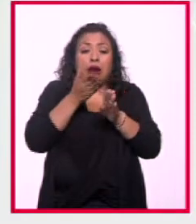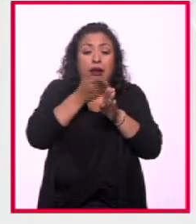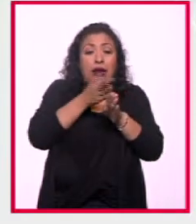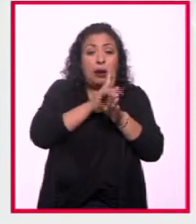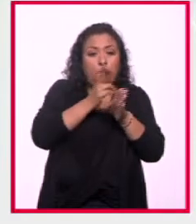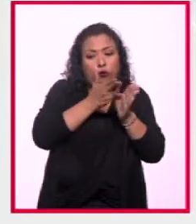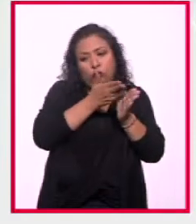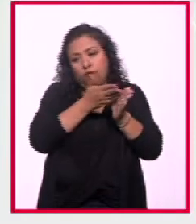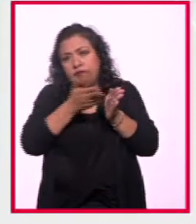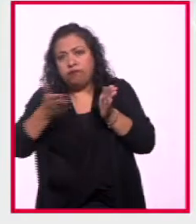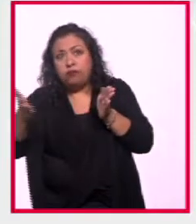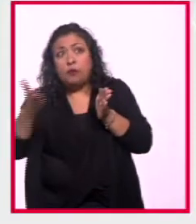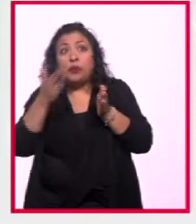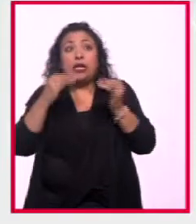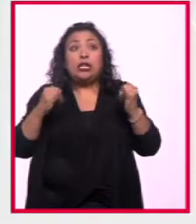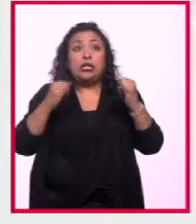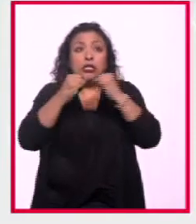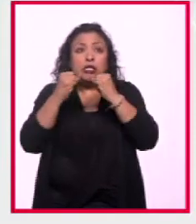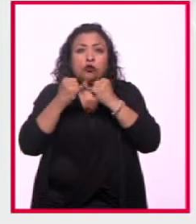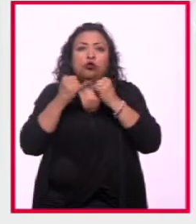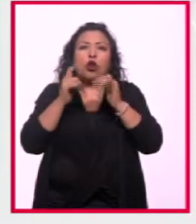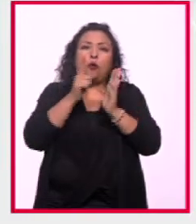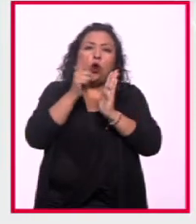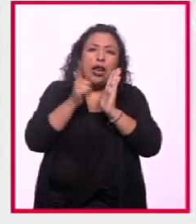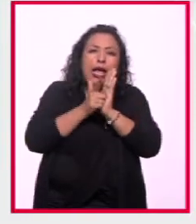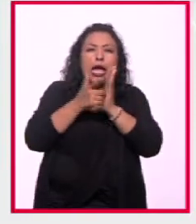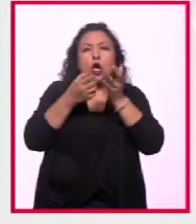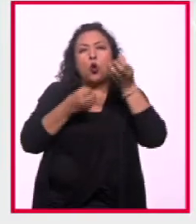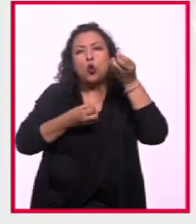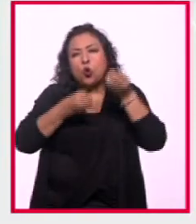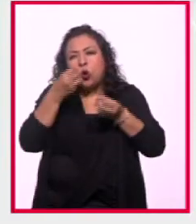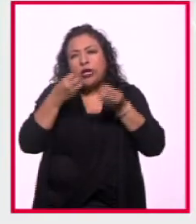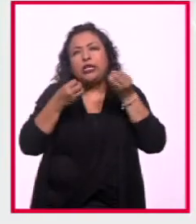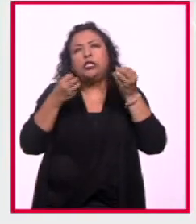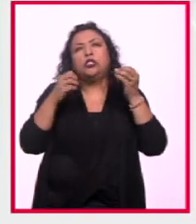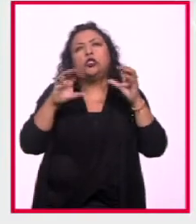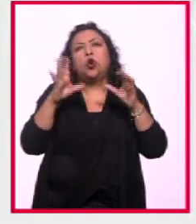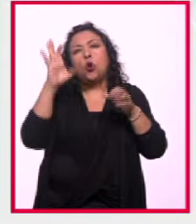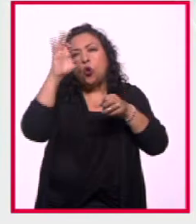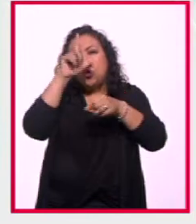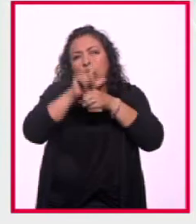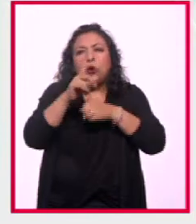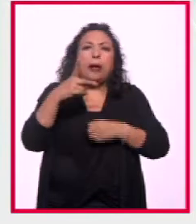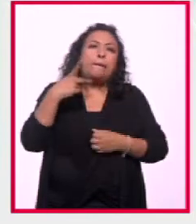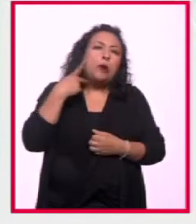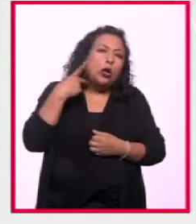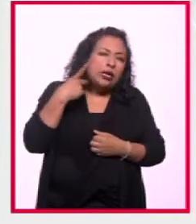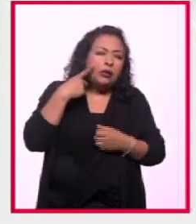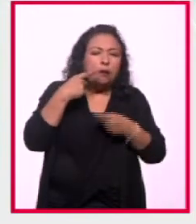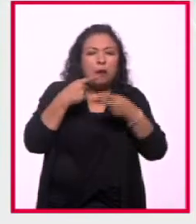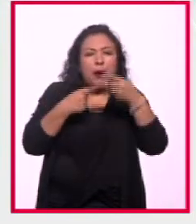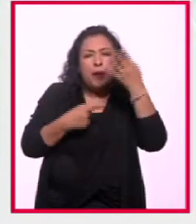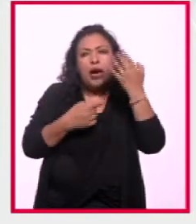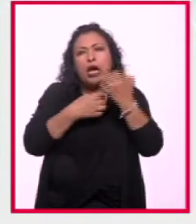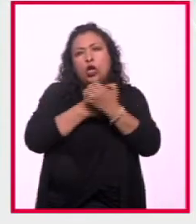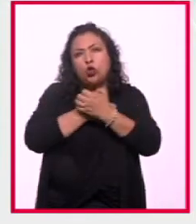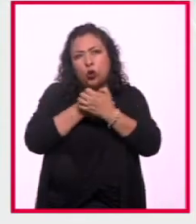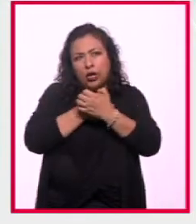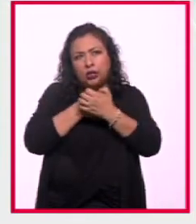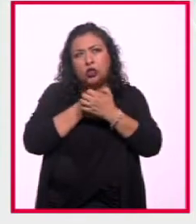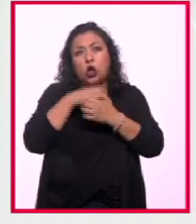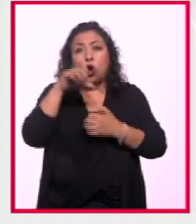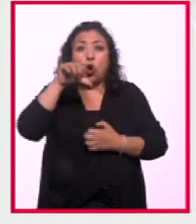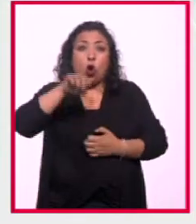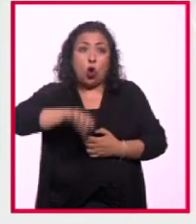las instituciones del orden jurídico las leyes buena parte de la cultura política la educación de la que